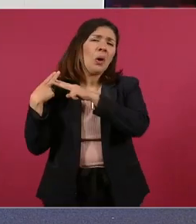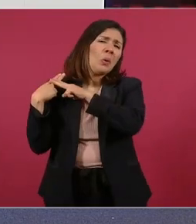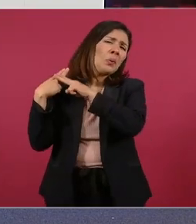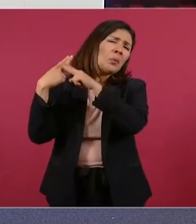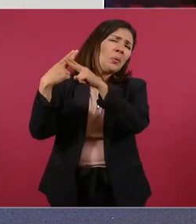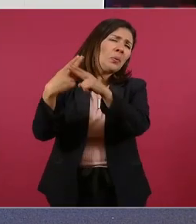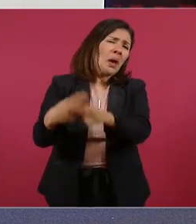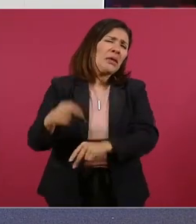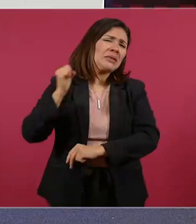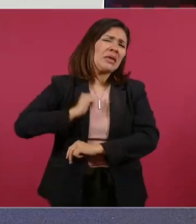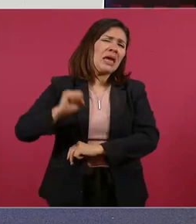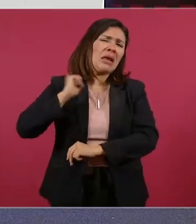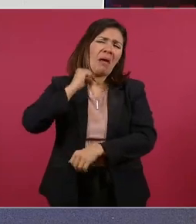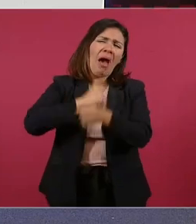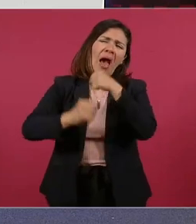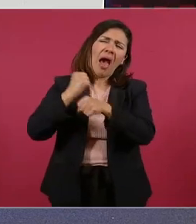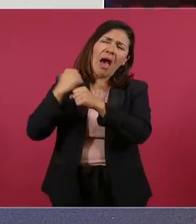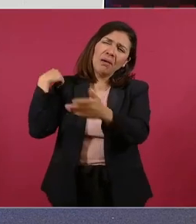siglos.